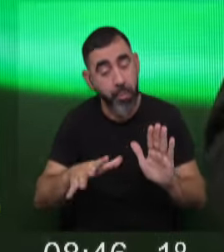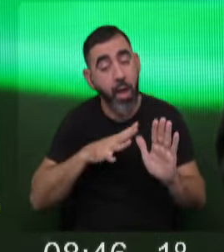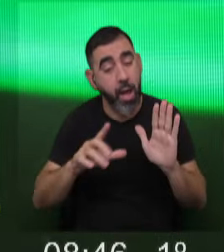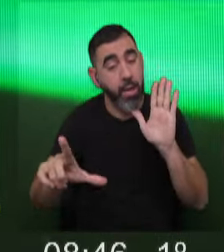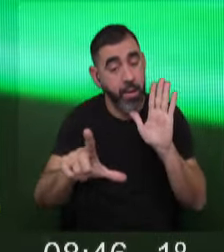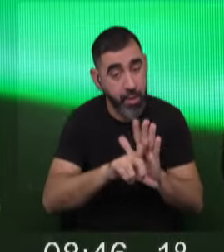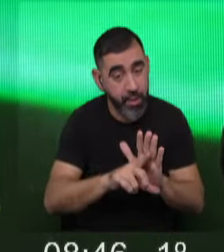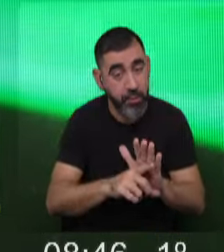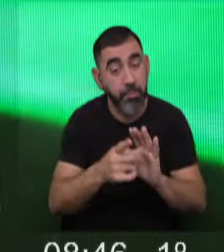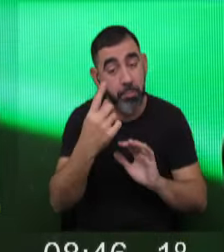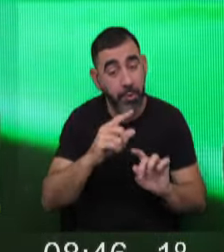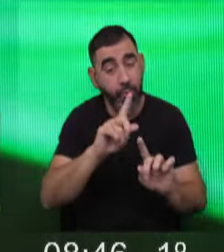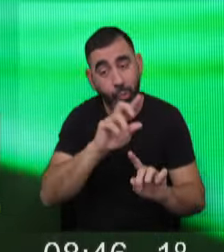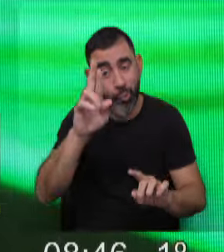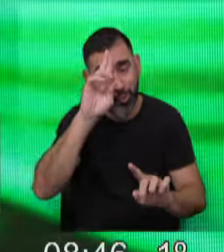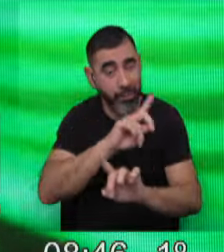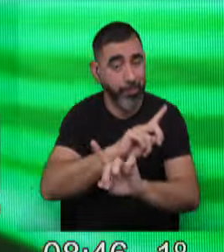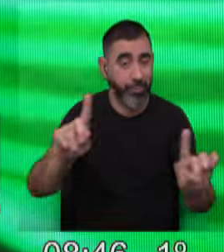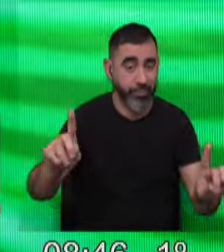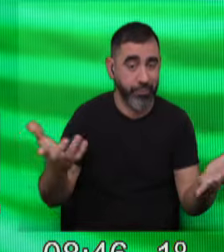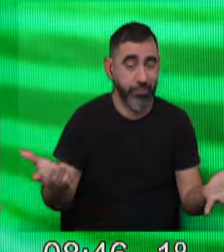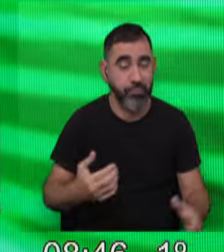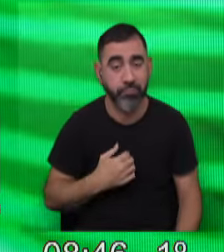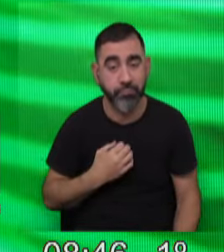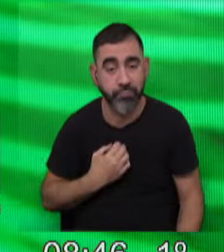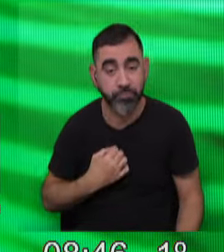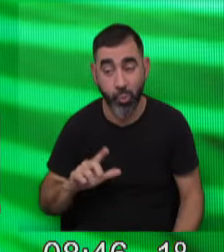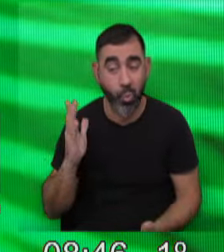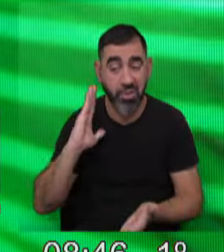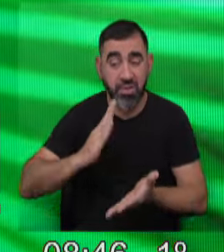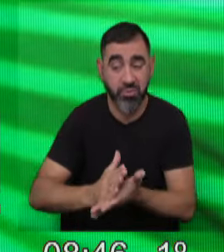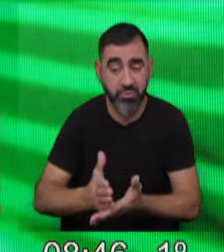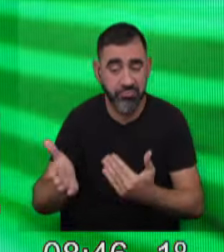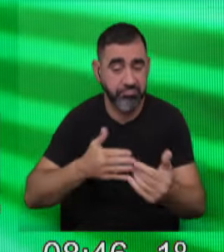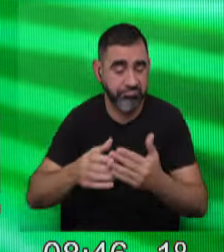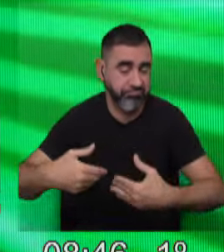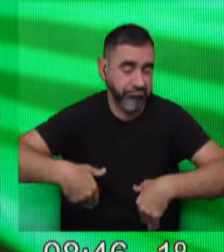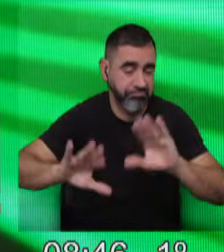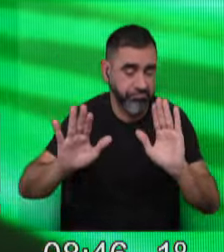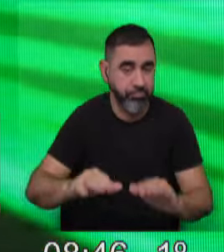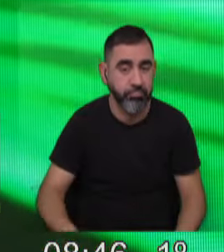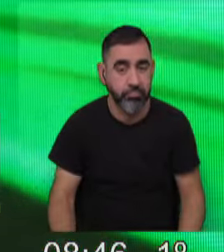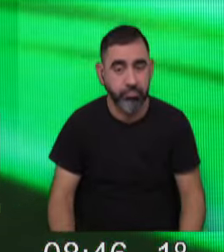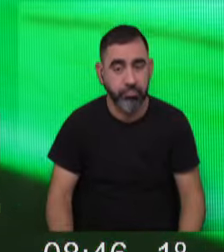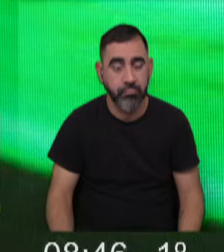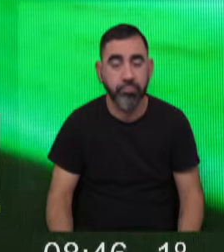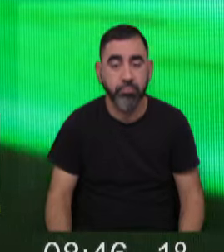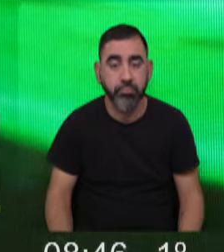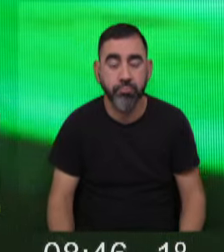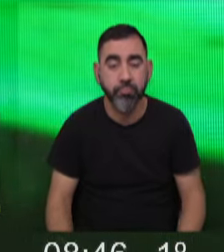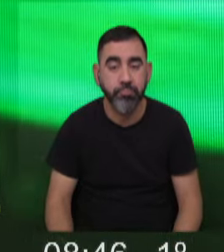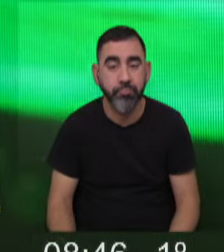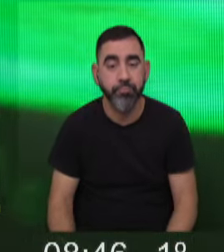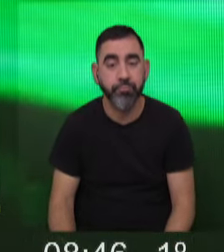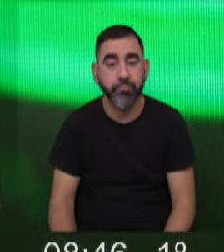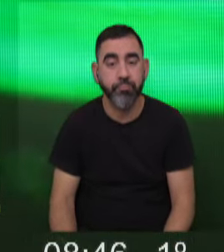vigente importante, pero que después al no haber sanciones, por ejemplo, hay muchos organismos que no las cumplen y está muy por debajo de